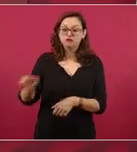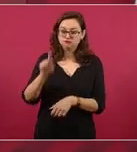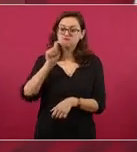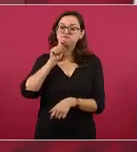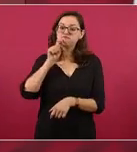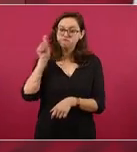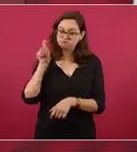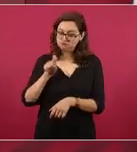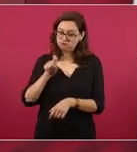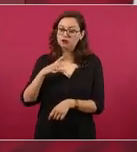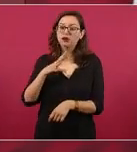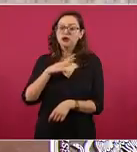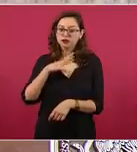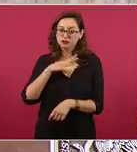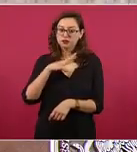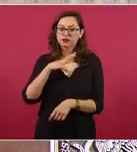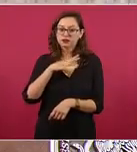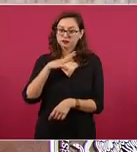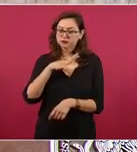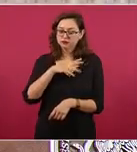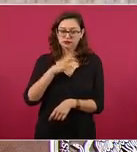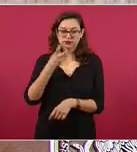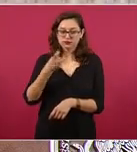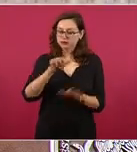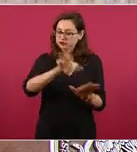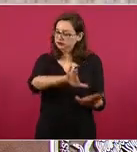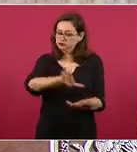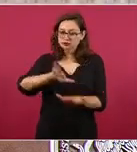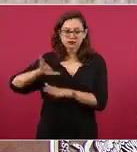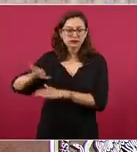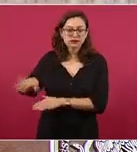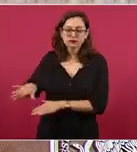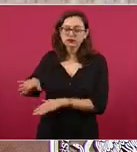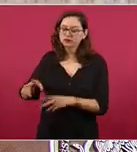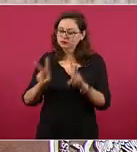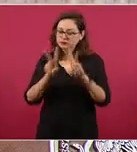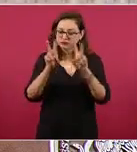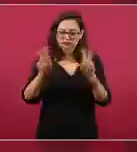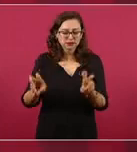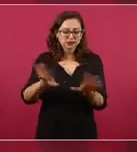judía. Este es otro asunto